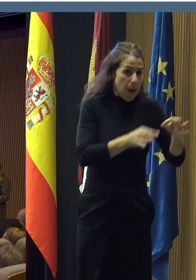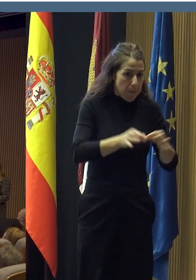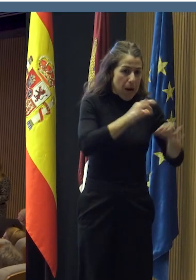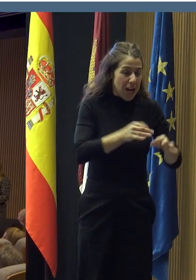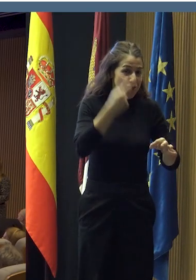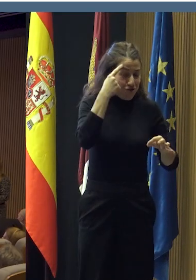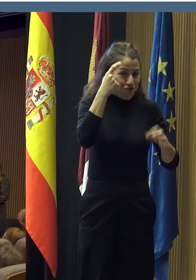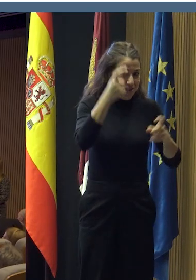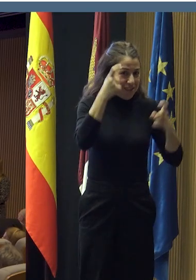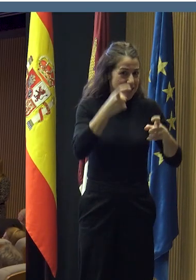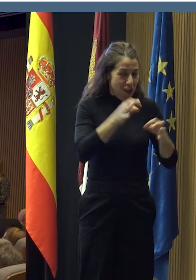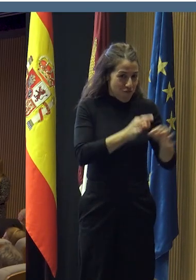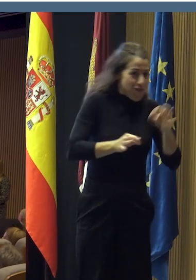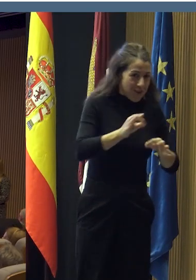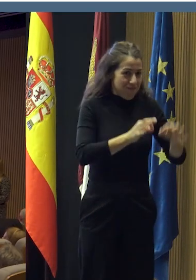diciendo soy